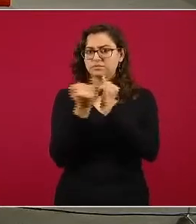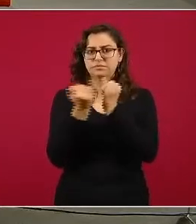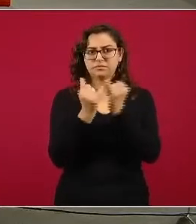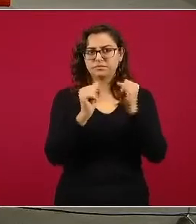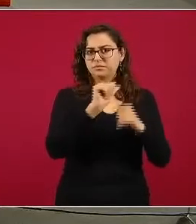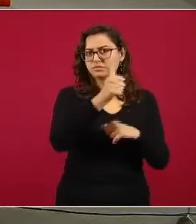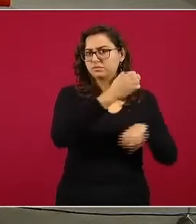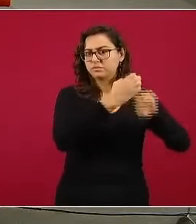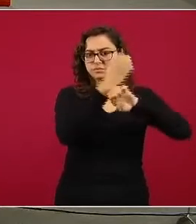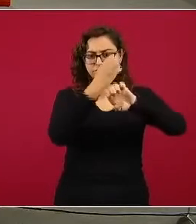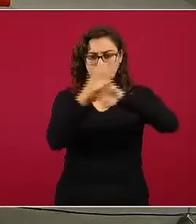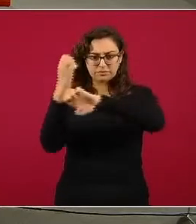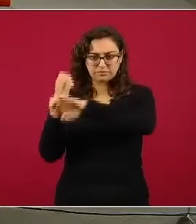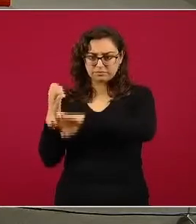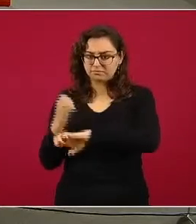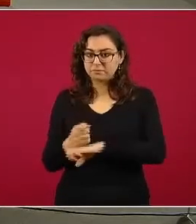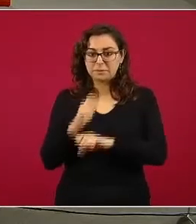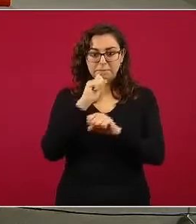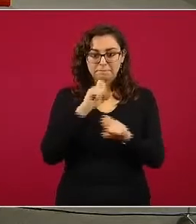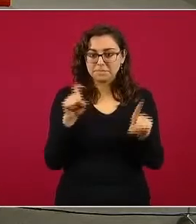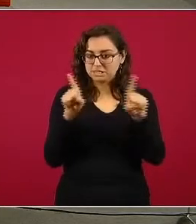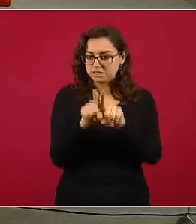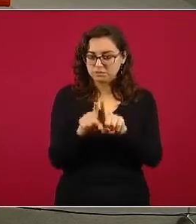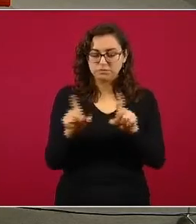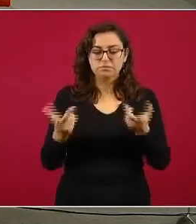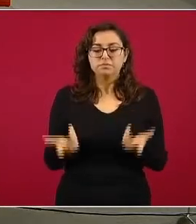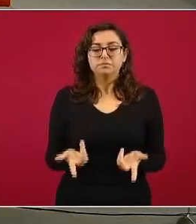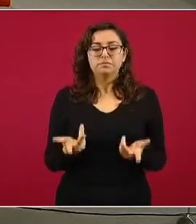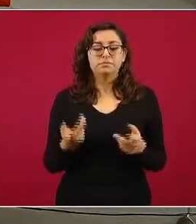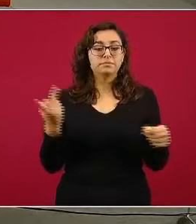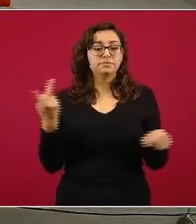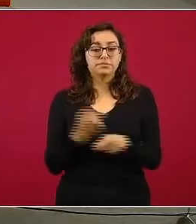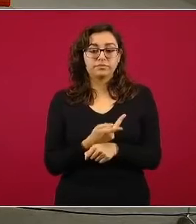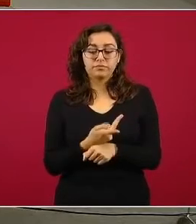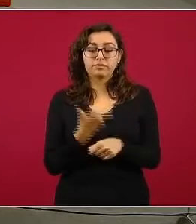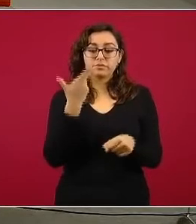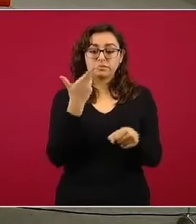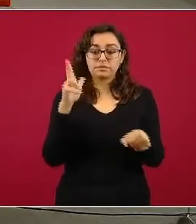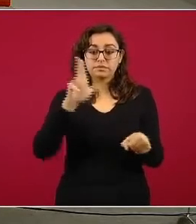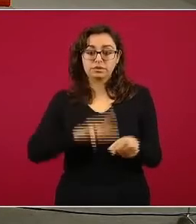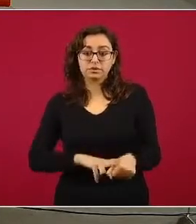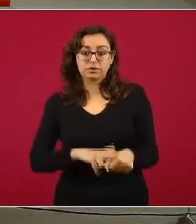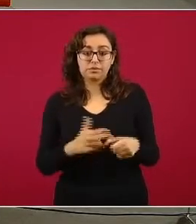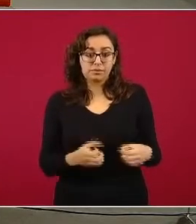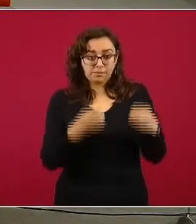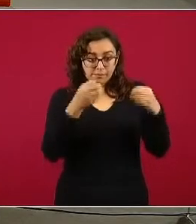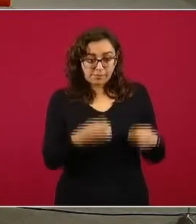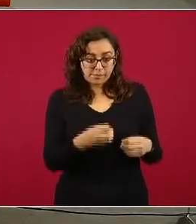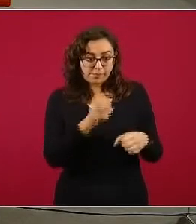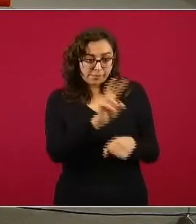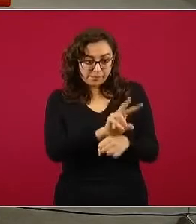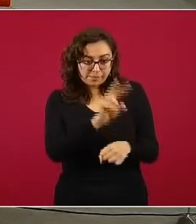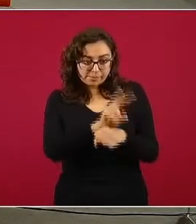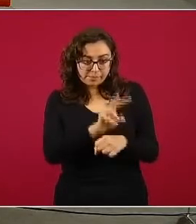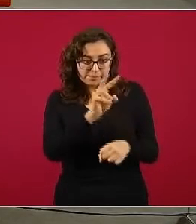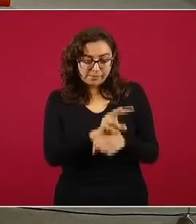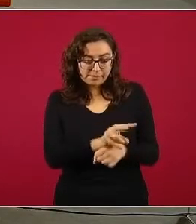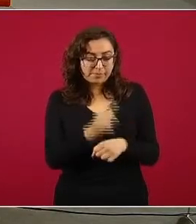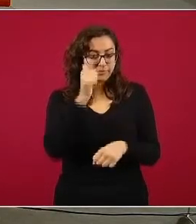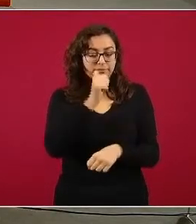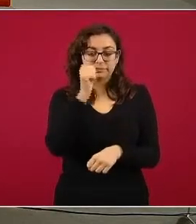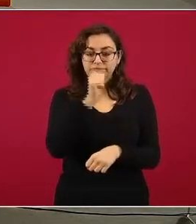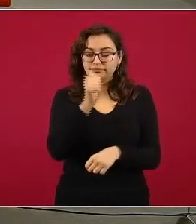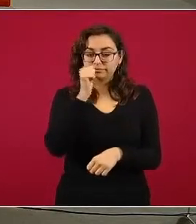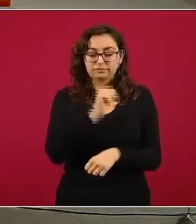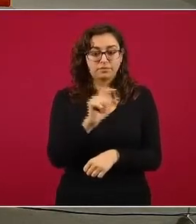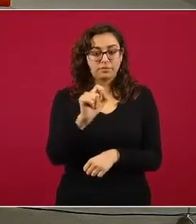entidades federativas. El tema de la ocupación hospitalaria es algo que se monitorea 24 horas, 7 días a la semana. Es uno de